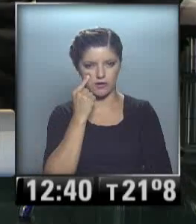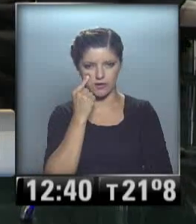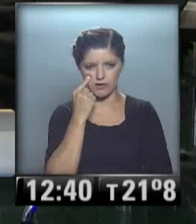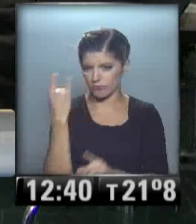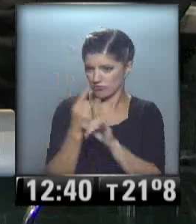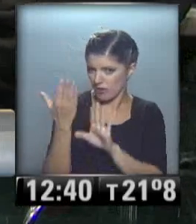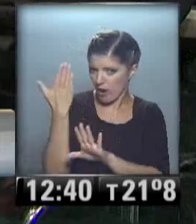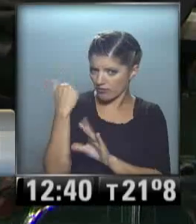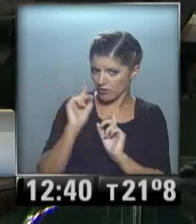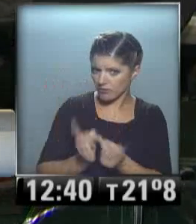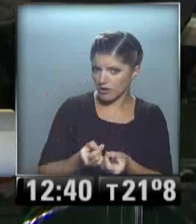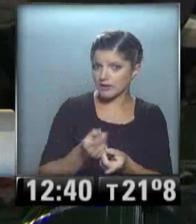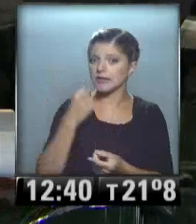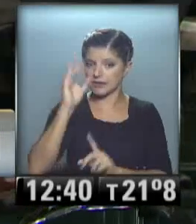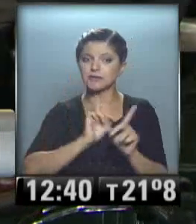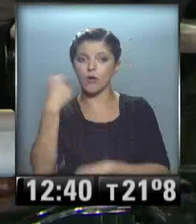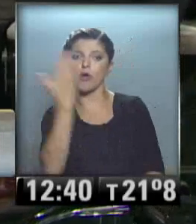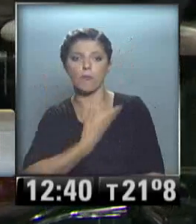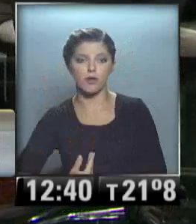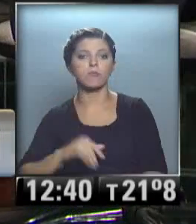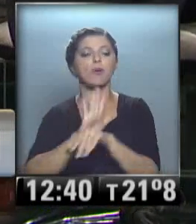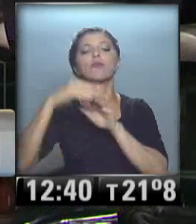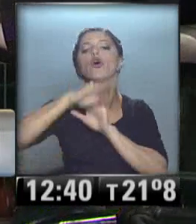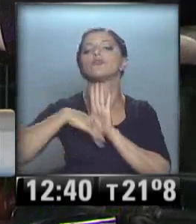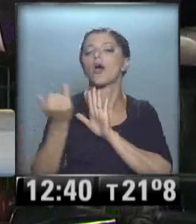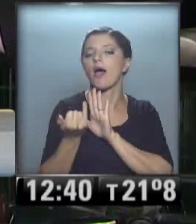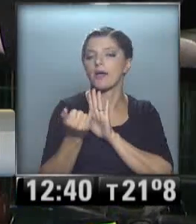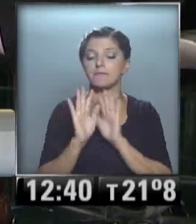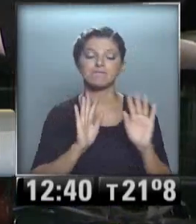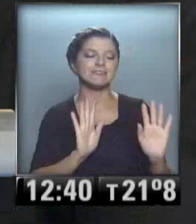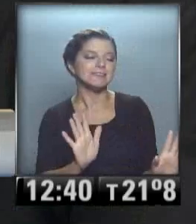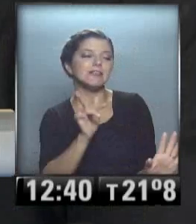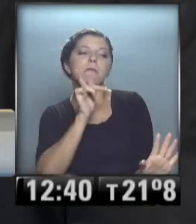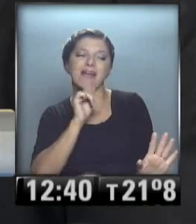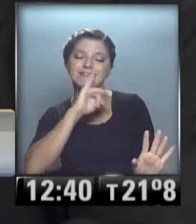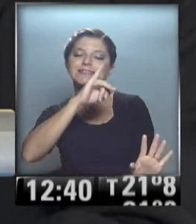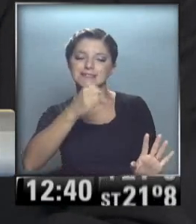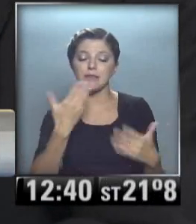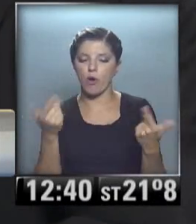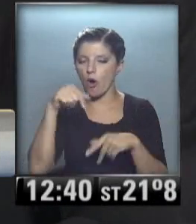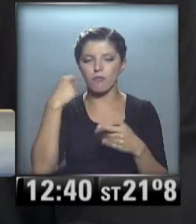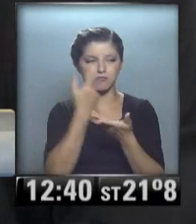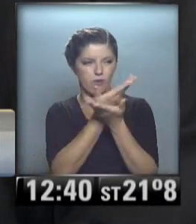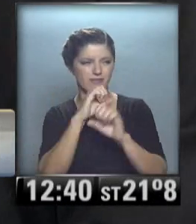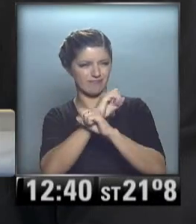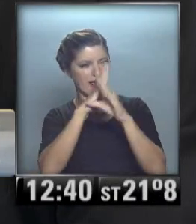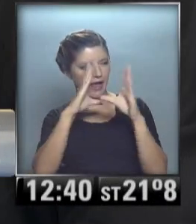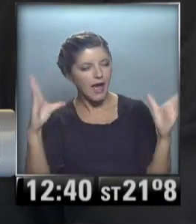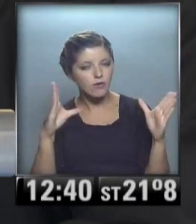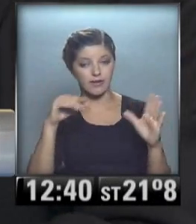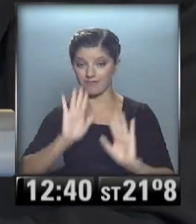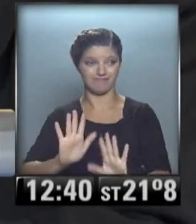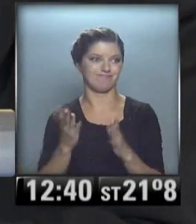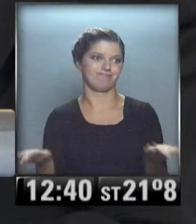los propios países y que le imponen a los gobiernos condiciones. Bueno, pareciera que fue siempre así. Lo que queda ahora es claramente demostrado que es